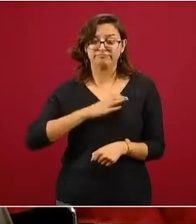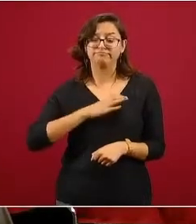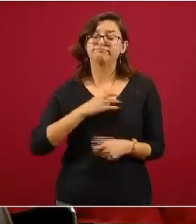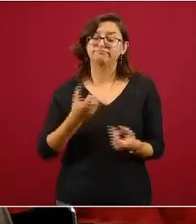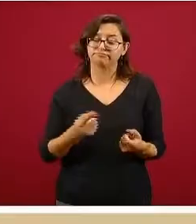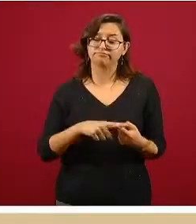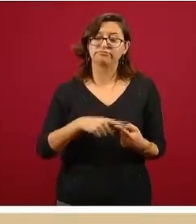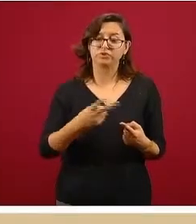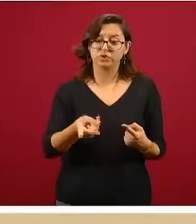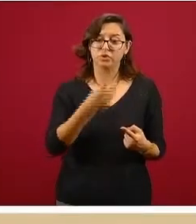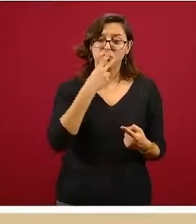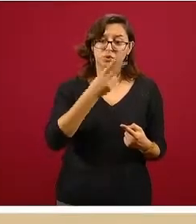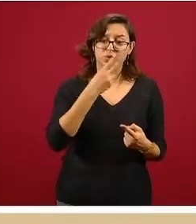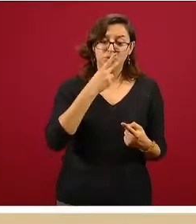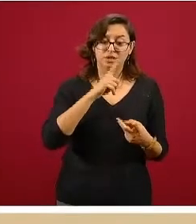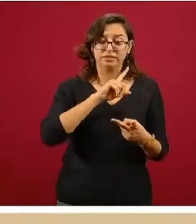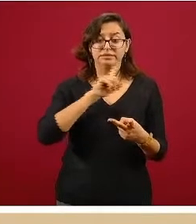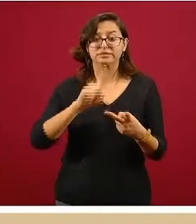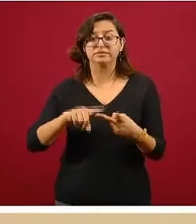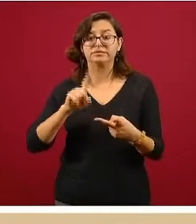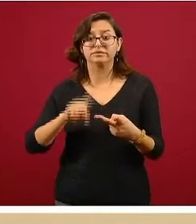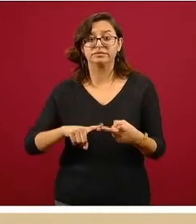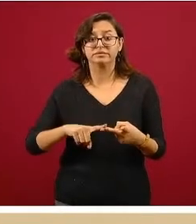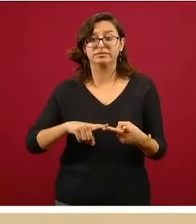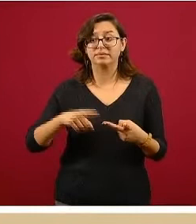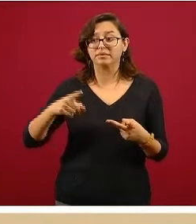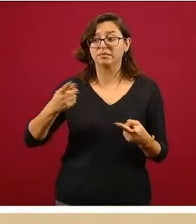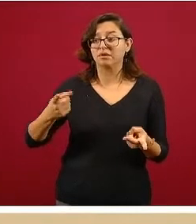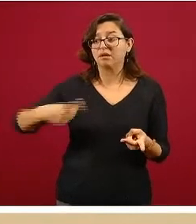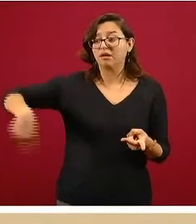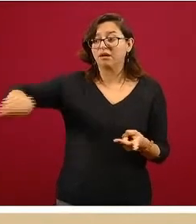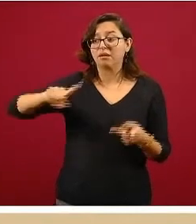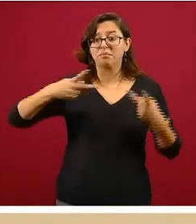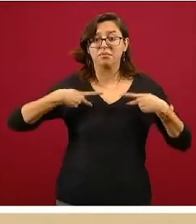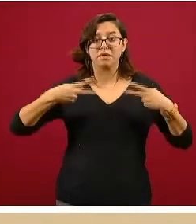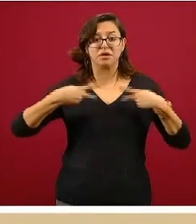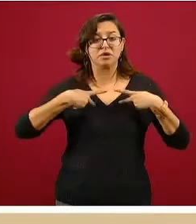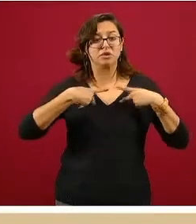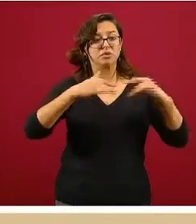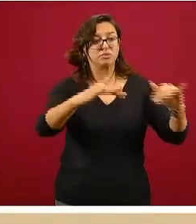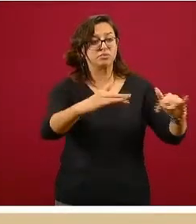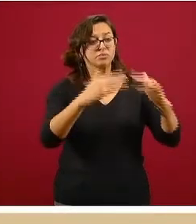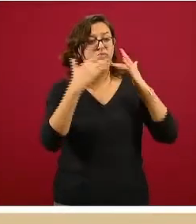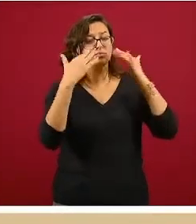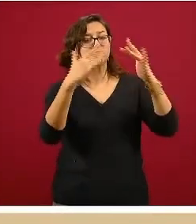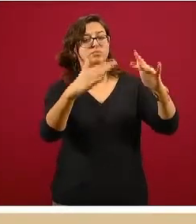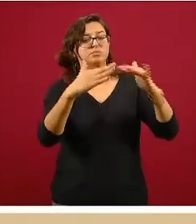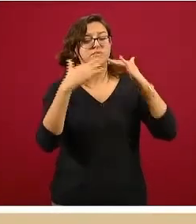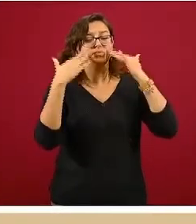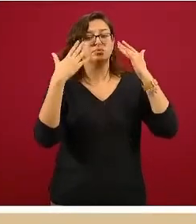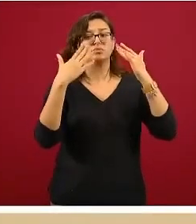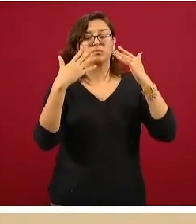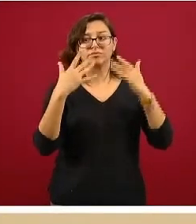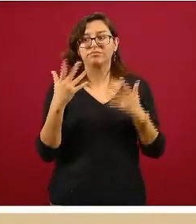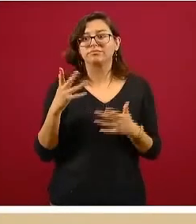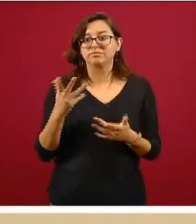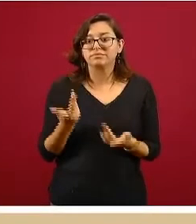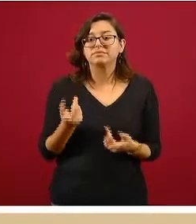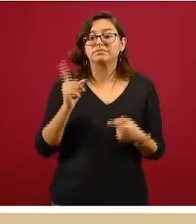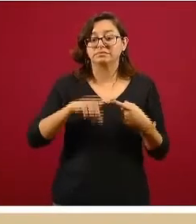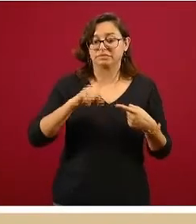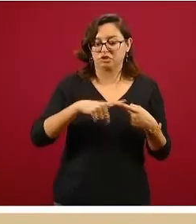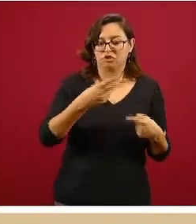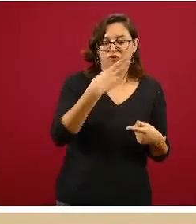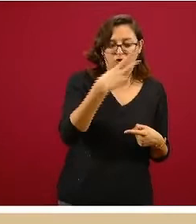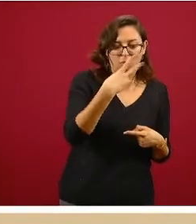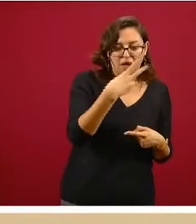El segundo grupo es el tabaquismo secundario. Los que más se mueren son los que fuman. Y en segundo lugar, sus esposos y